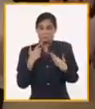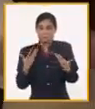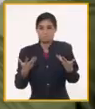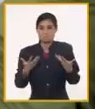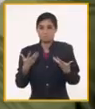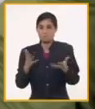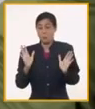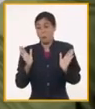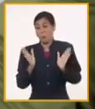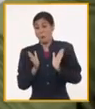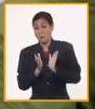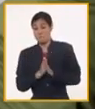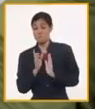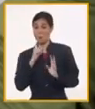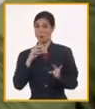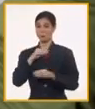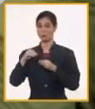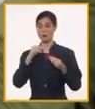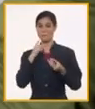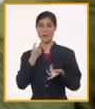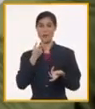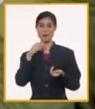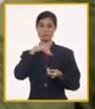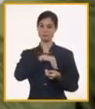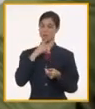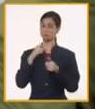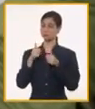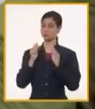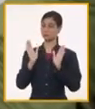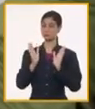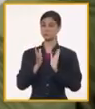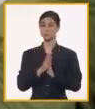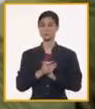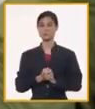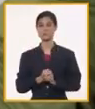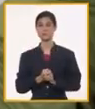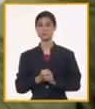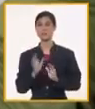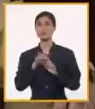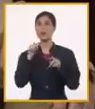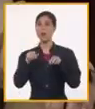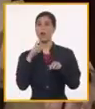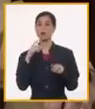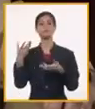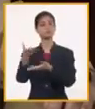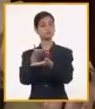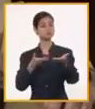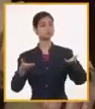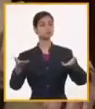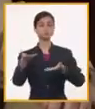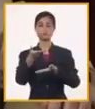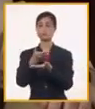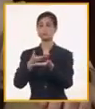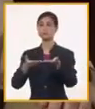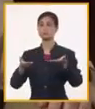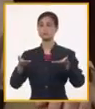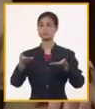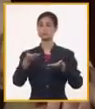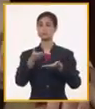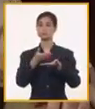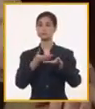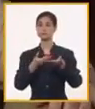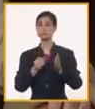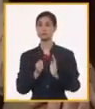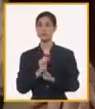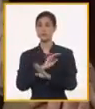contento cuando veo aquel ambiente, pero bueno, entonces, bueno, estuvo ahí conversando y qué sé yo. Él